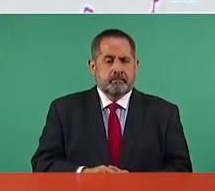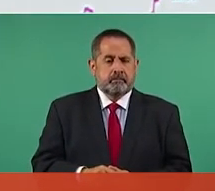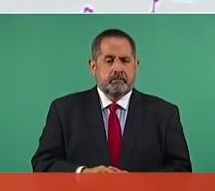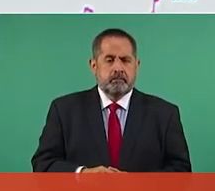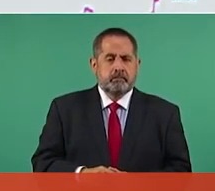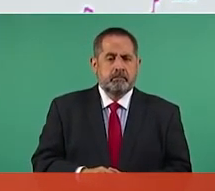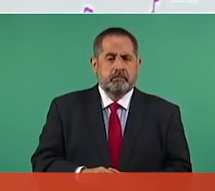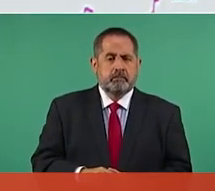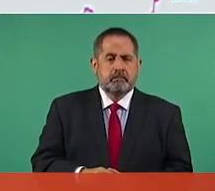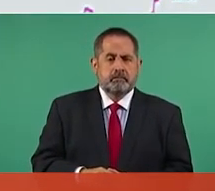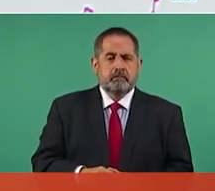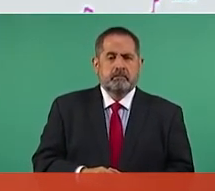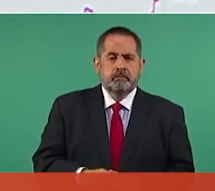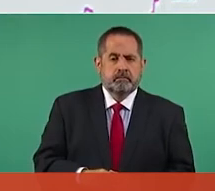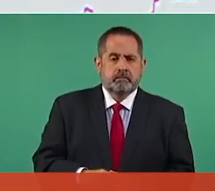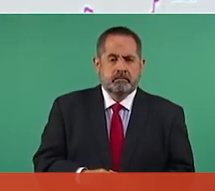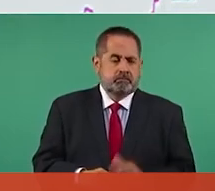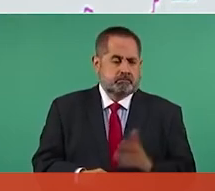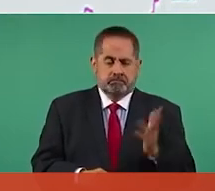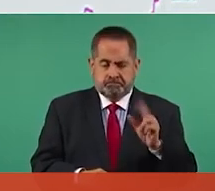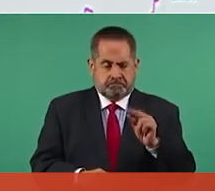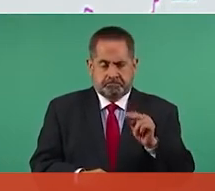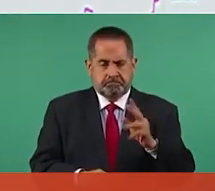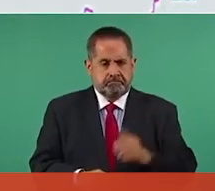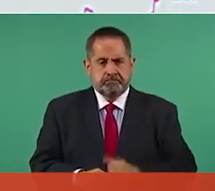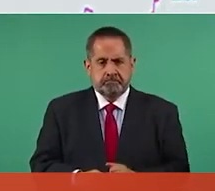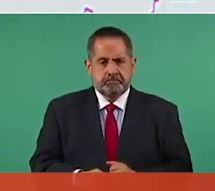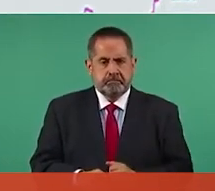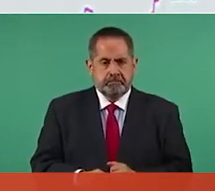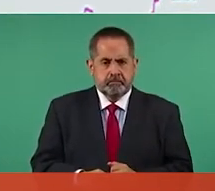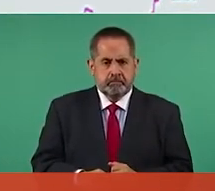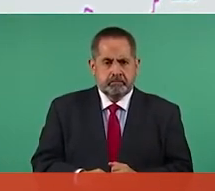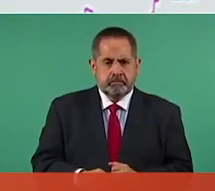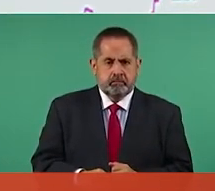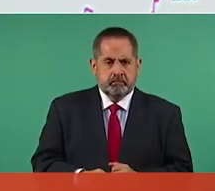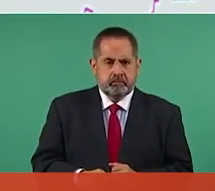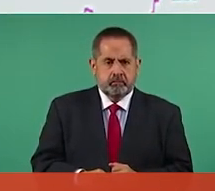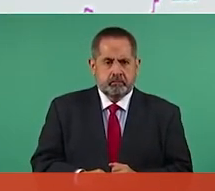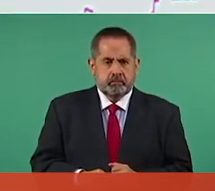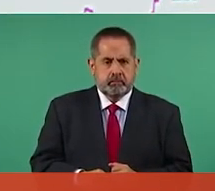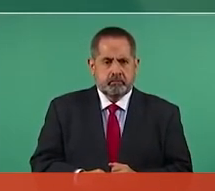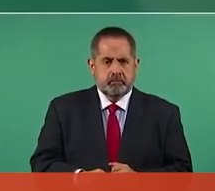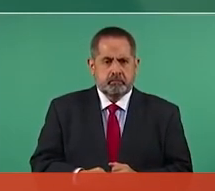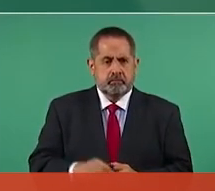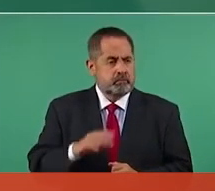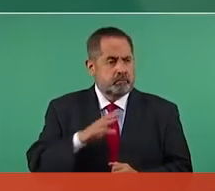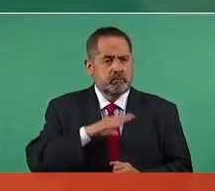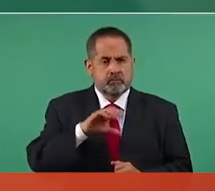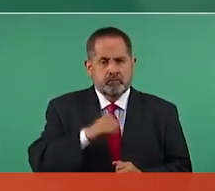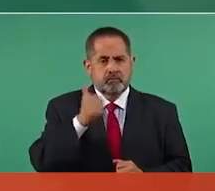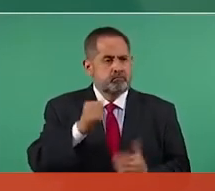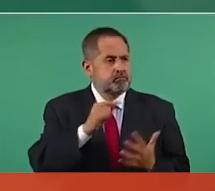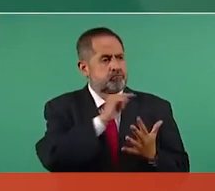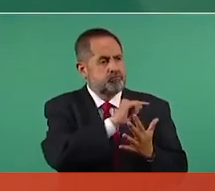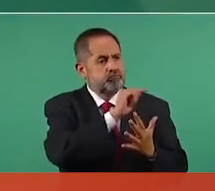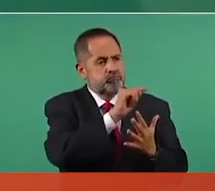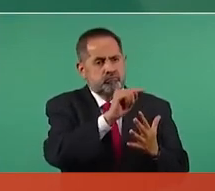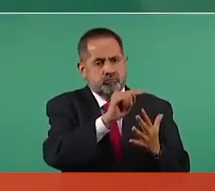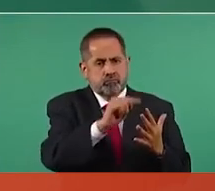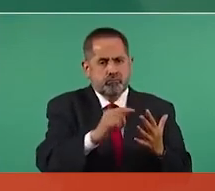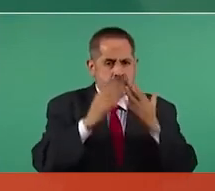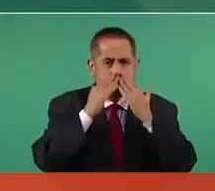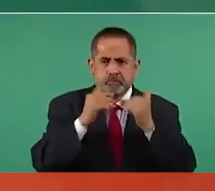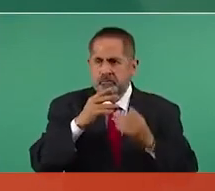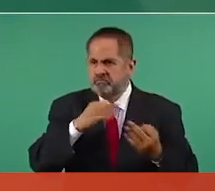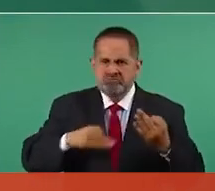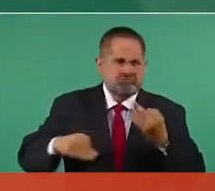Y pues no lo hacemos en otros productos, no es una